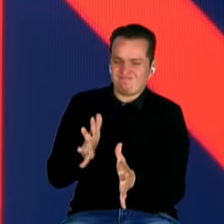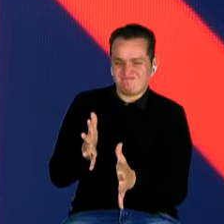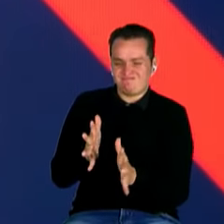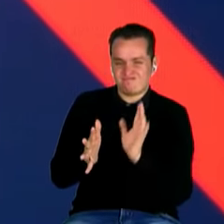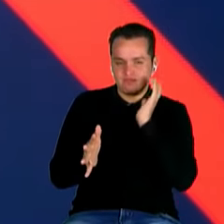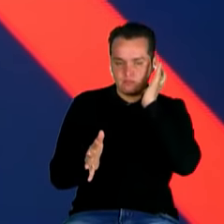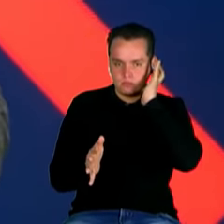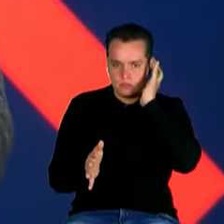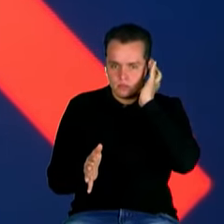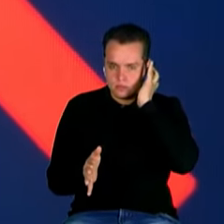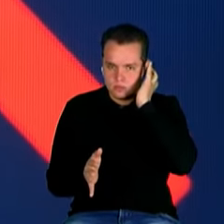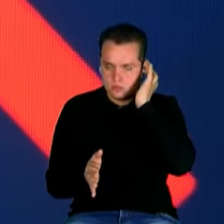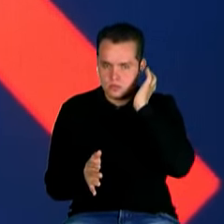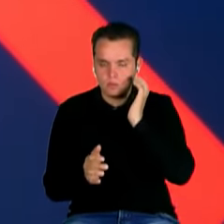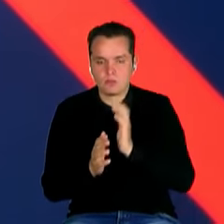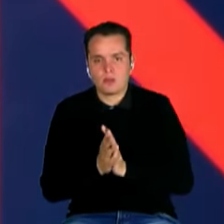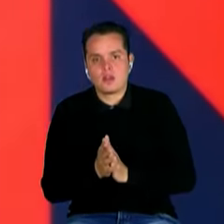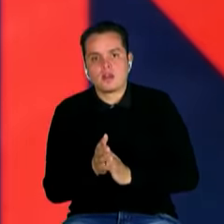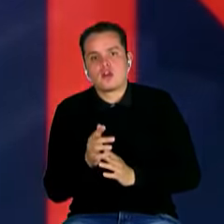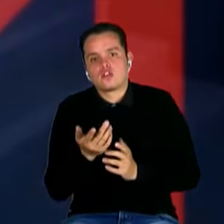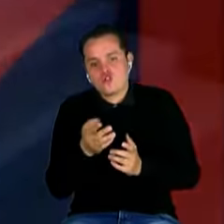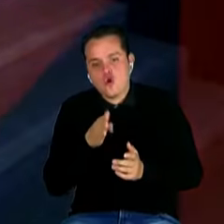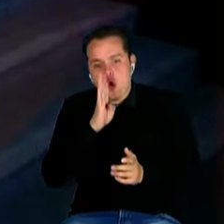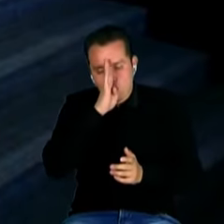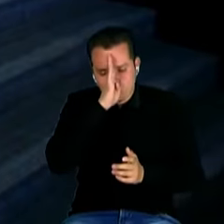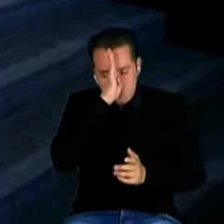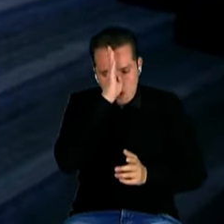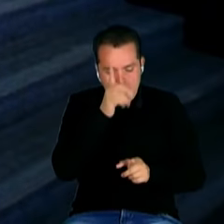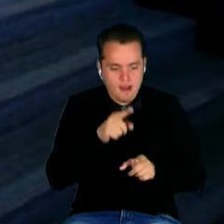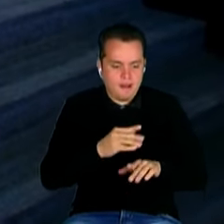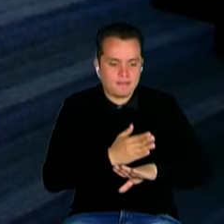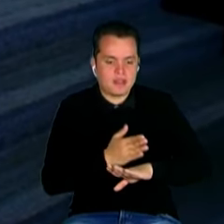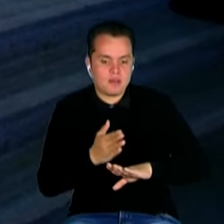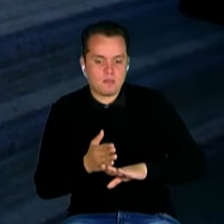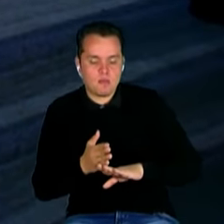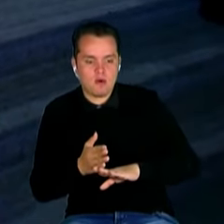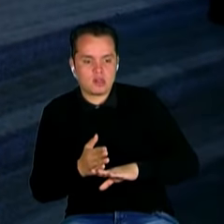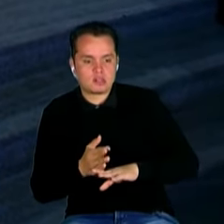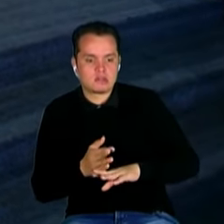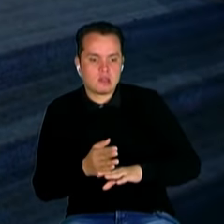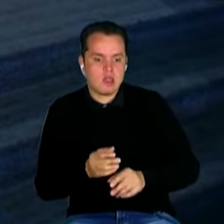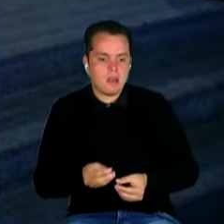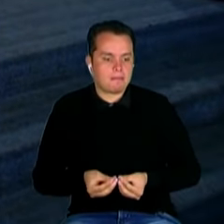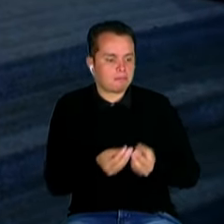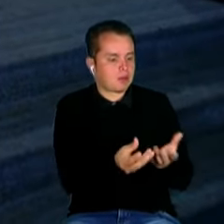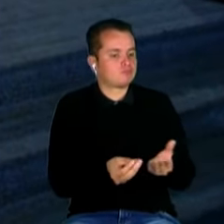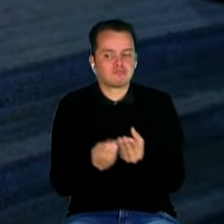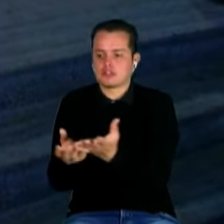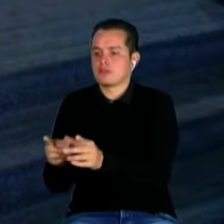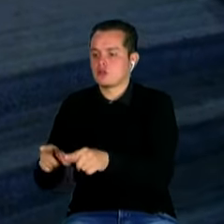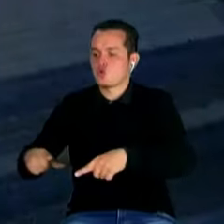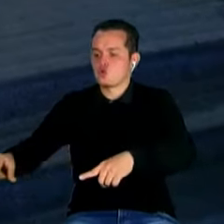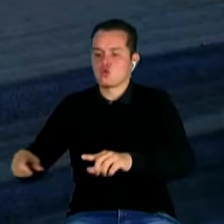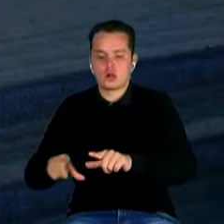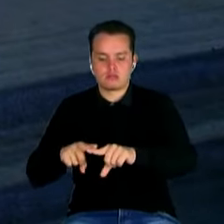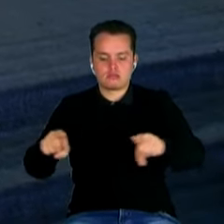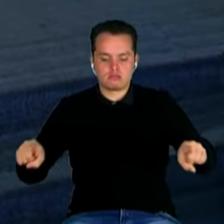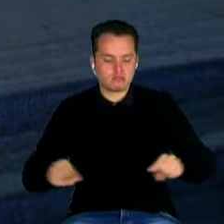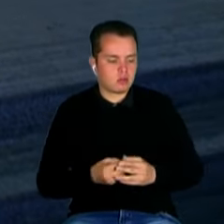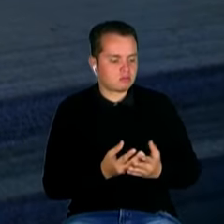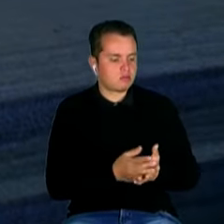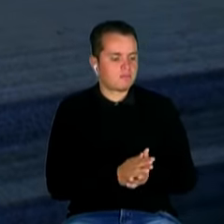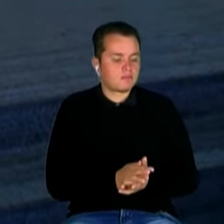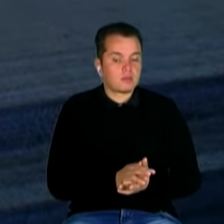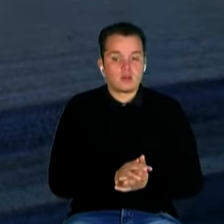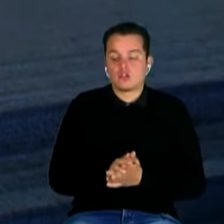labranza. Entonces se volvió costumbre que después de repartir los lotes, entre los soldados le preguntaran: ¿y a usted